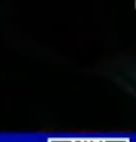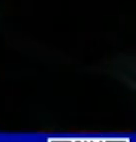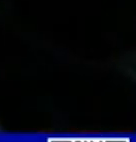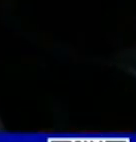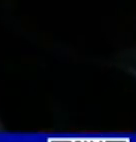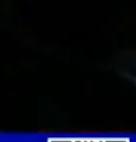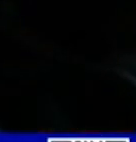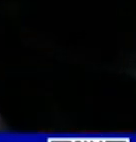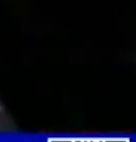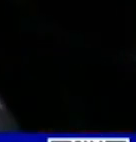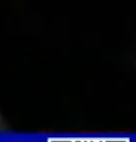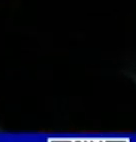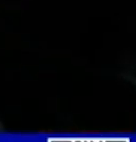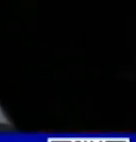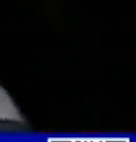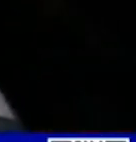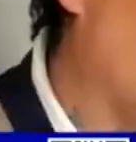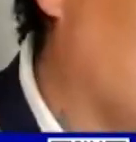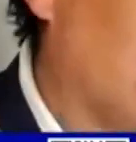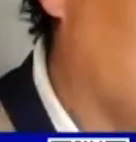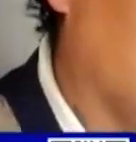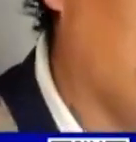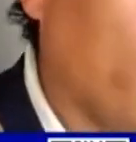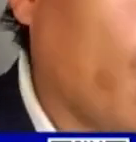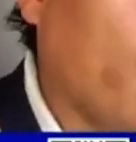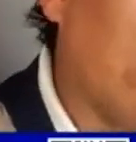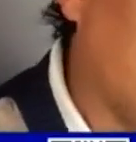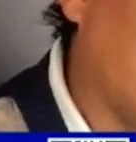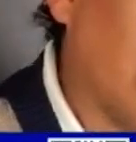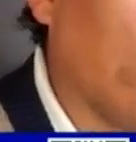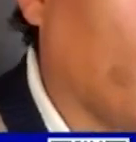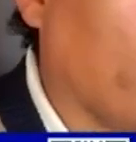he dicho Dani no está bien señor